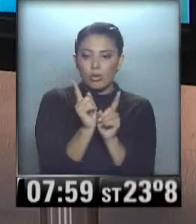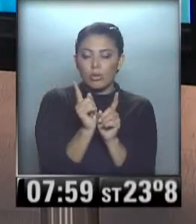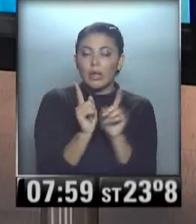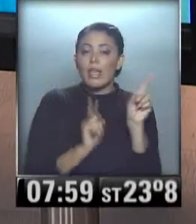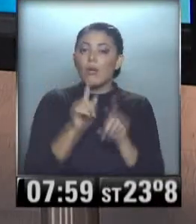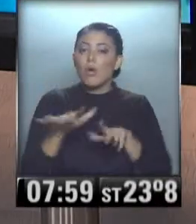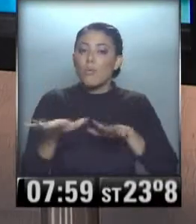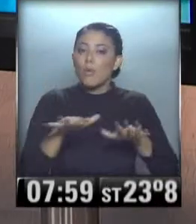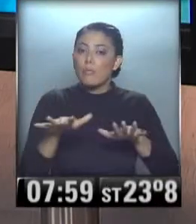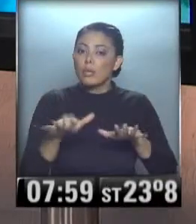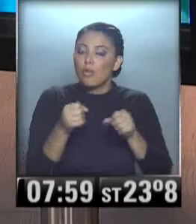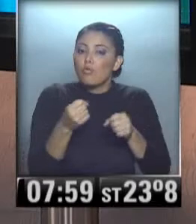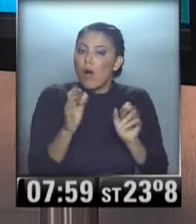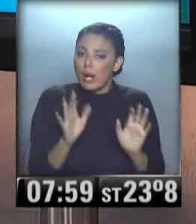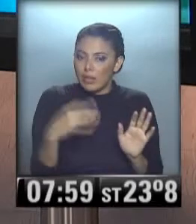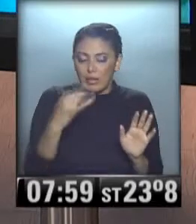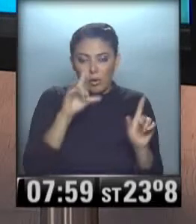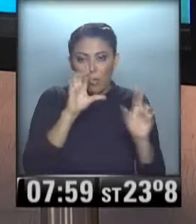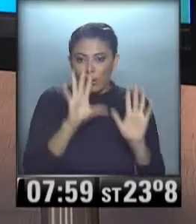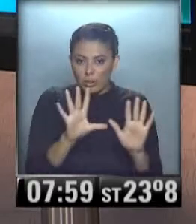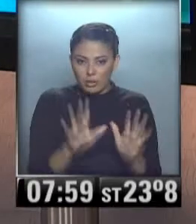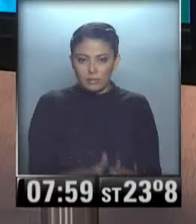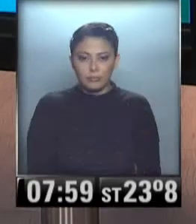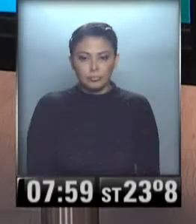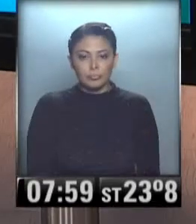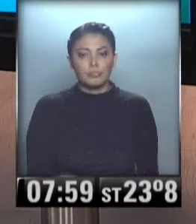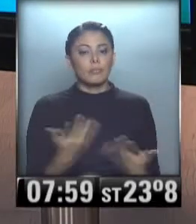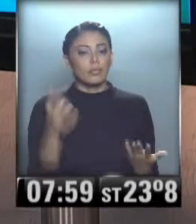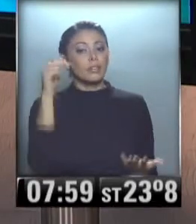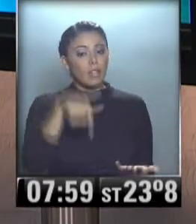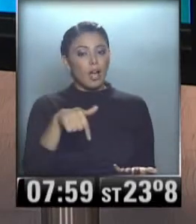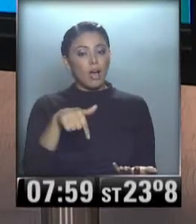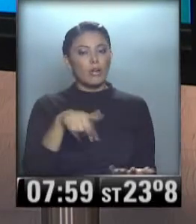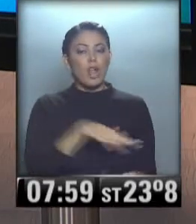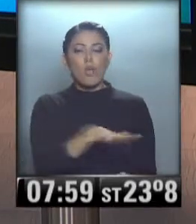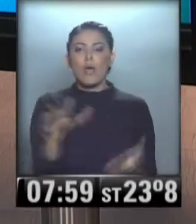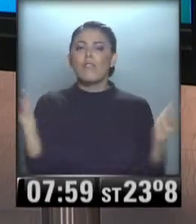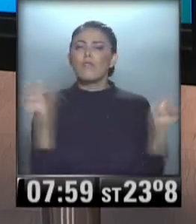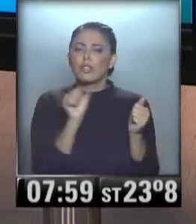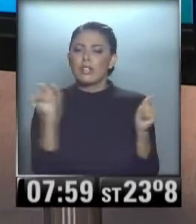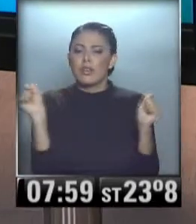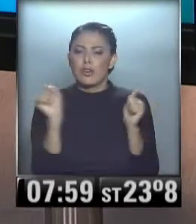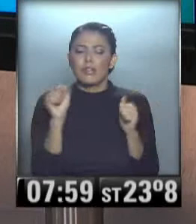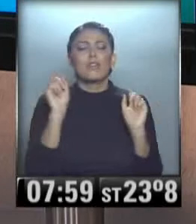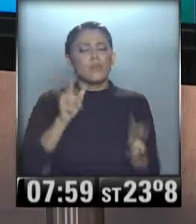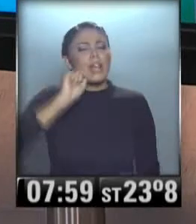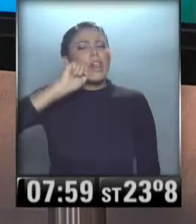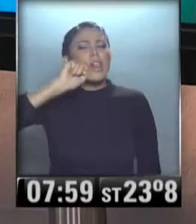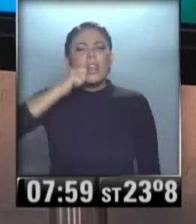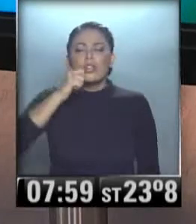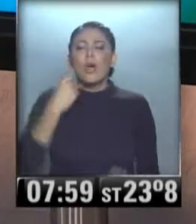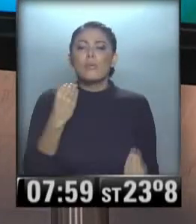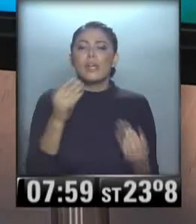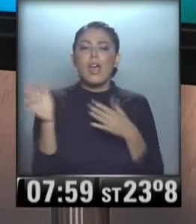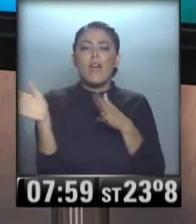momentos fuertes, ¿eh? Vayan con cuidado. Bueno, nos vamos a la zona fría, pero qué lindo, porque es un frío